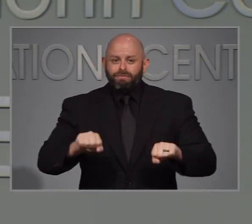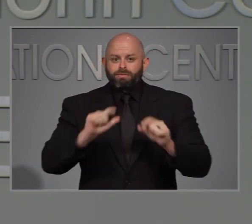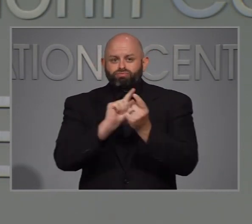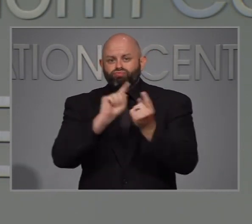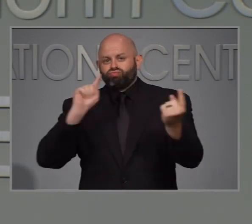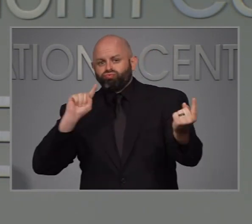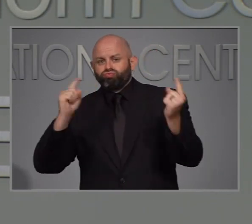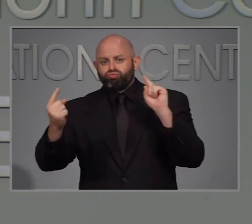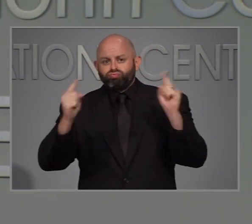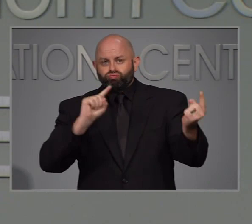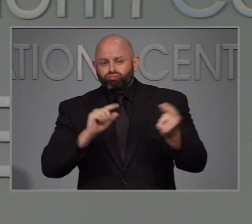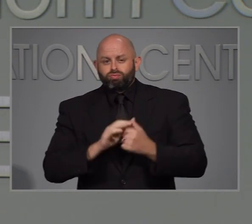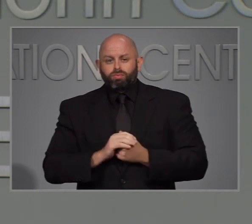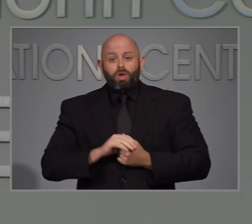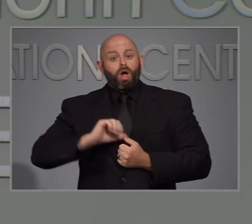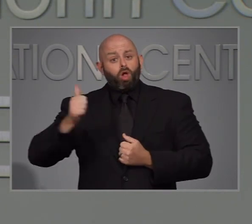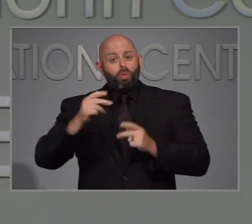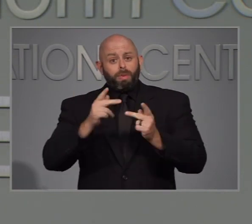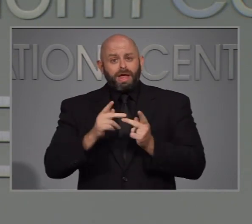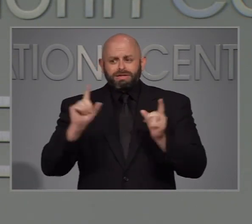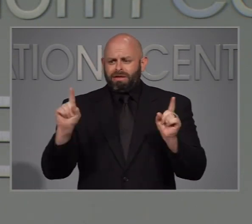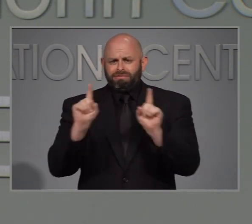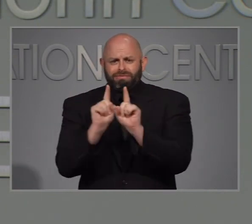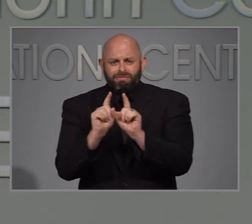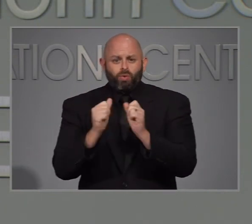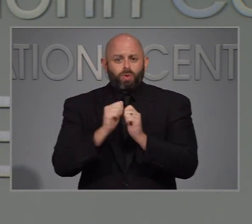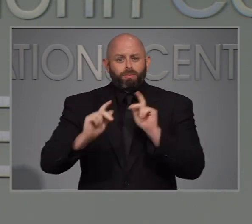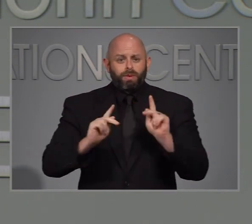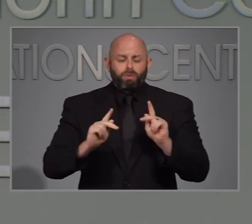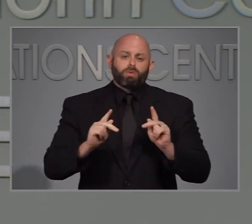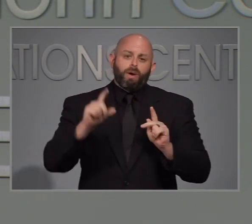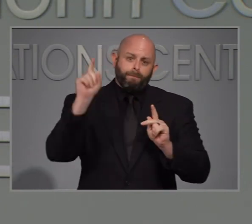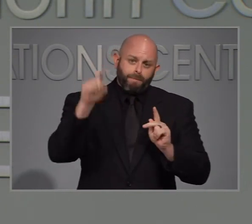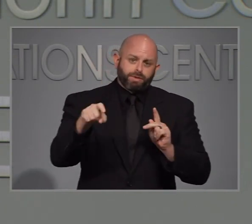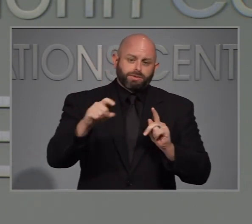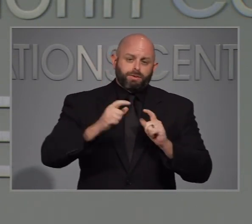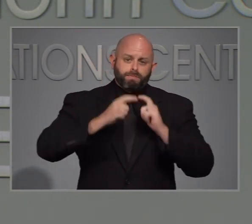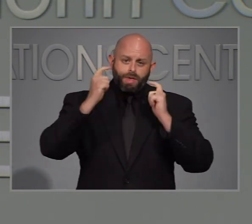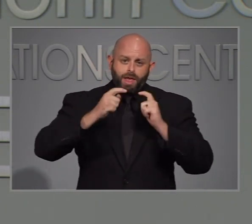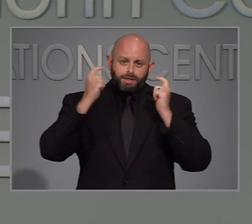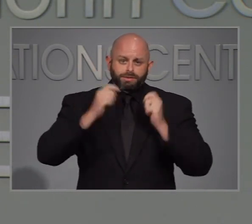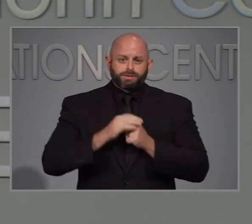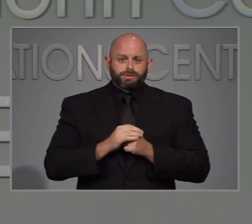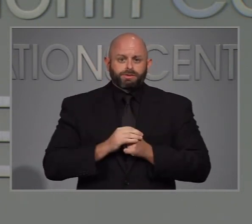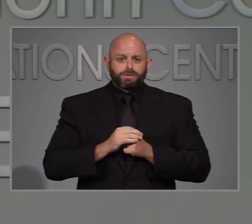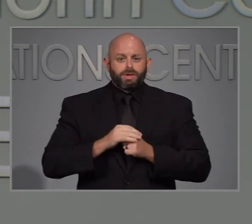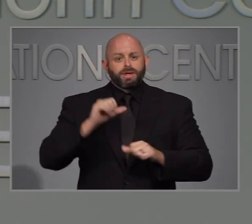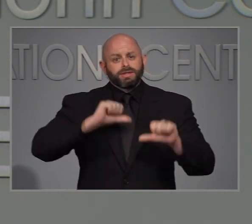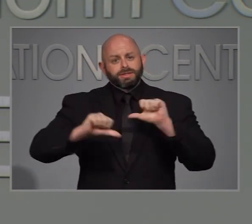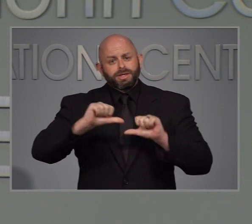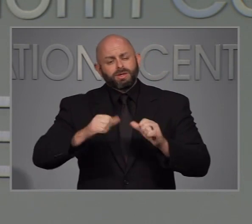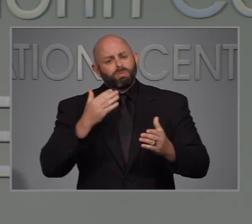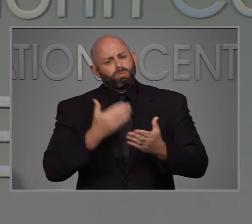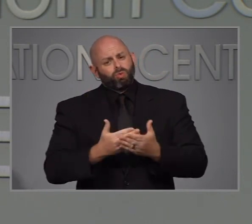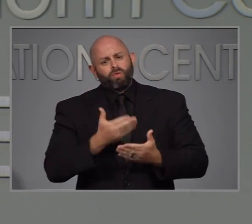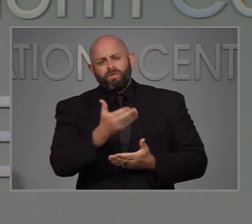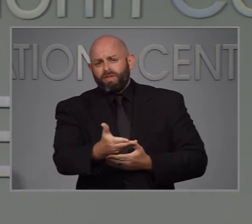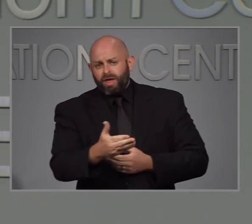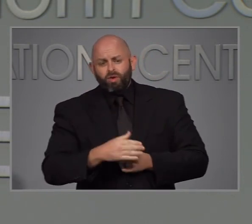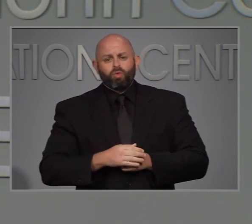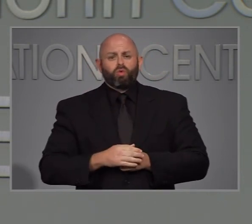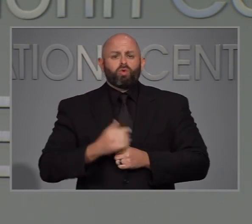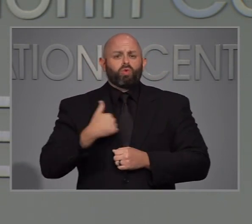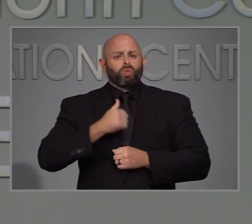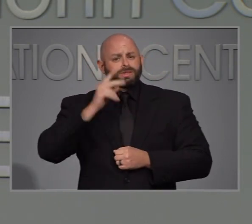menor de 6 pies. Y también en otros lugares públicos queremos que la gente haga esto. Ya les dije, es abrumadora los